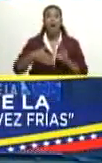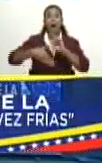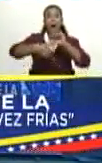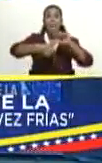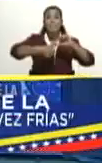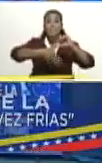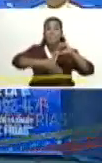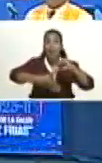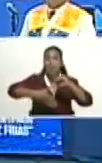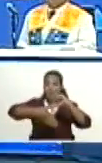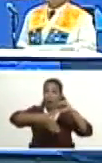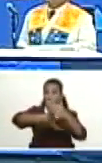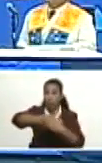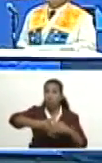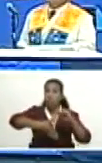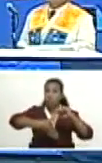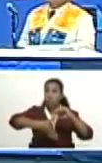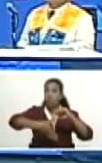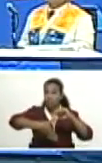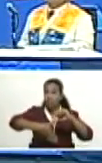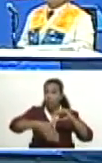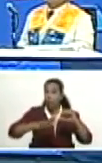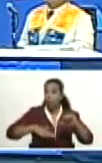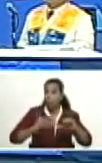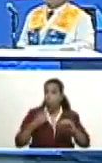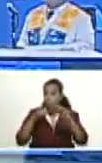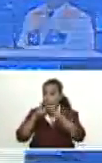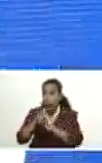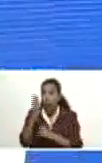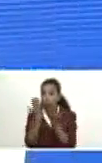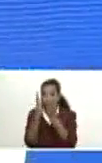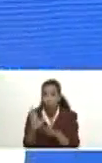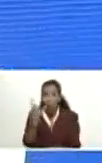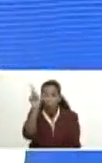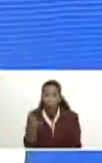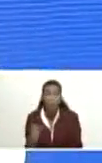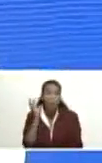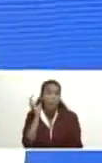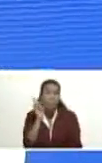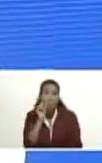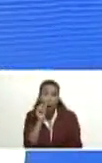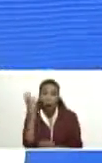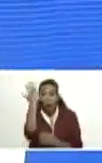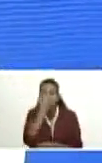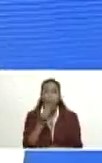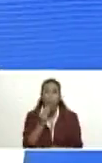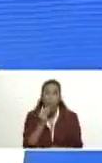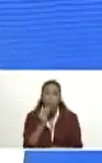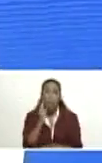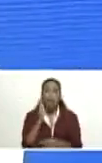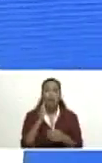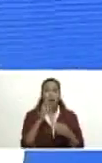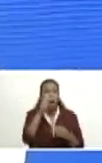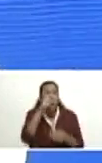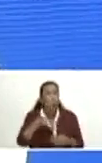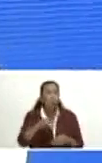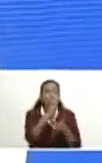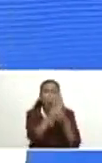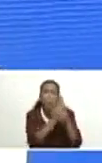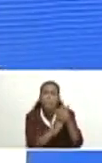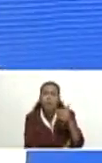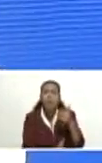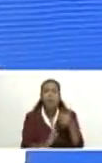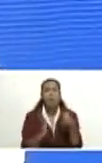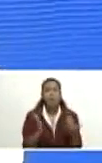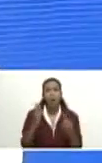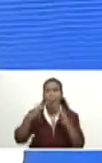Sur donde para un muchacho, una muchacha de un hogar modesto,